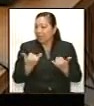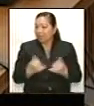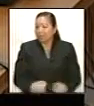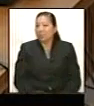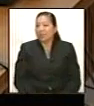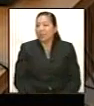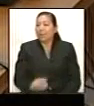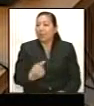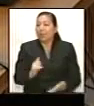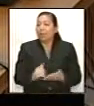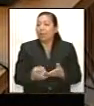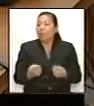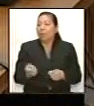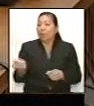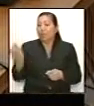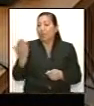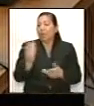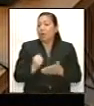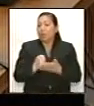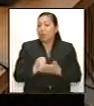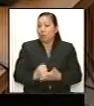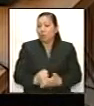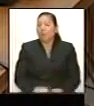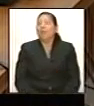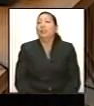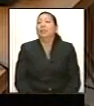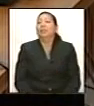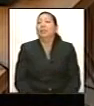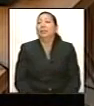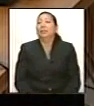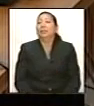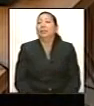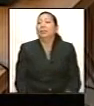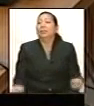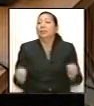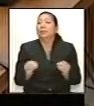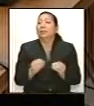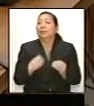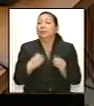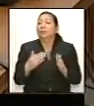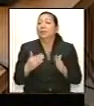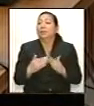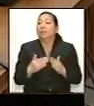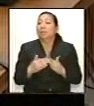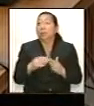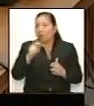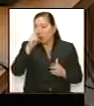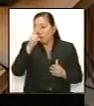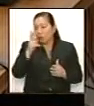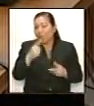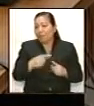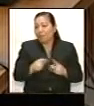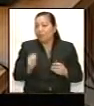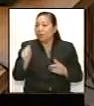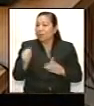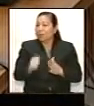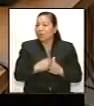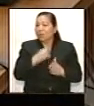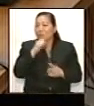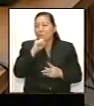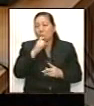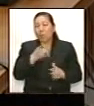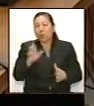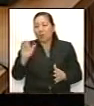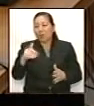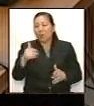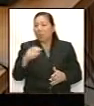redes para que cuando alguien pida esa ayuda, ha pasado que dicen, estoy al lado de mi casa, estoy en Cusco y están golpeando a una mujer, estoy